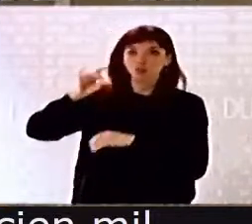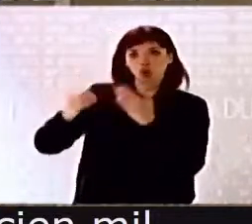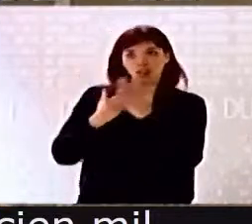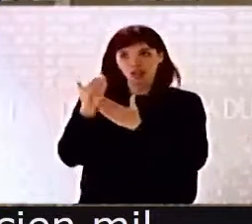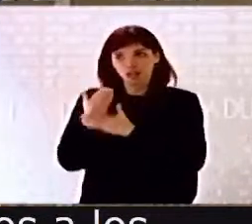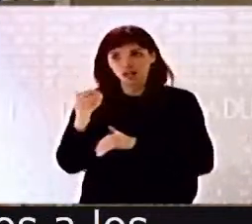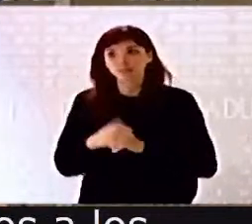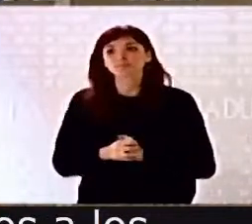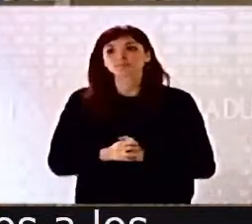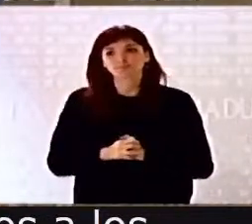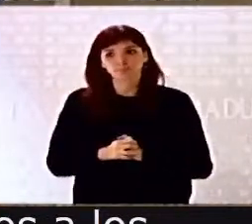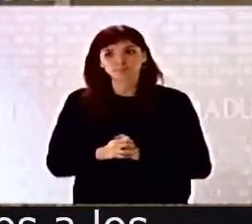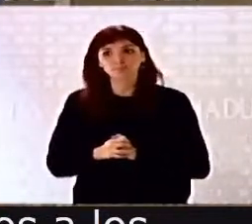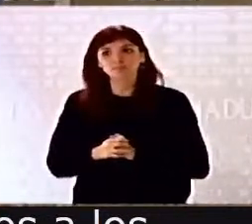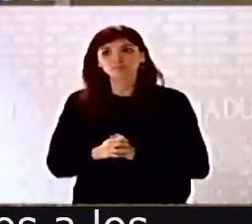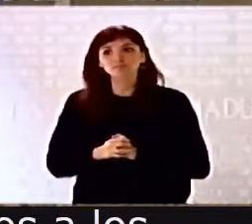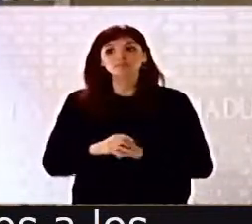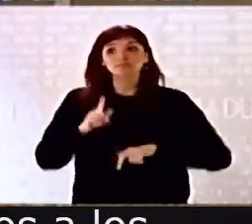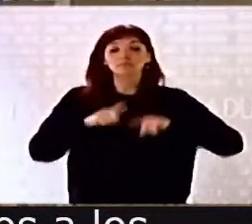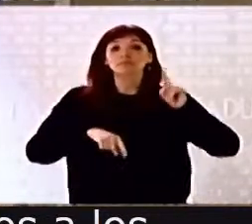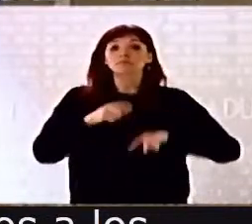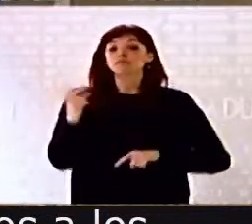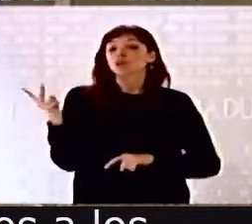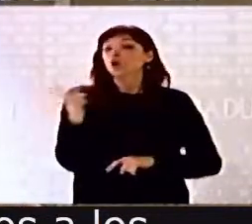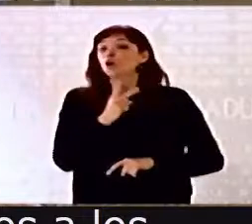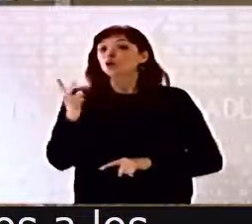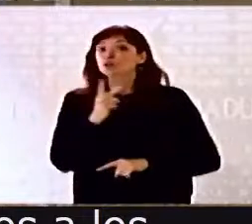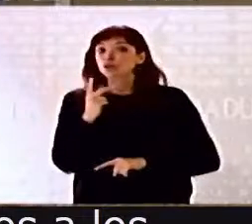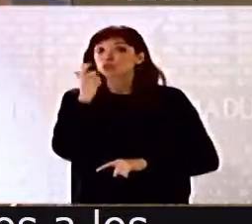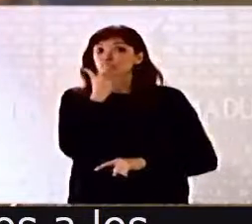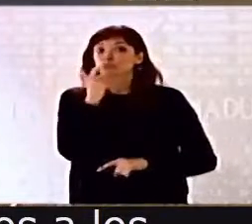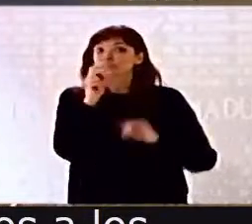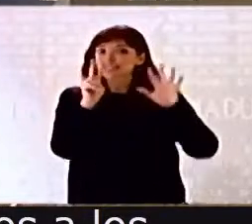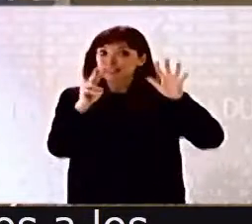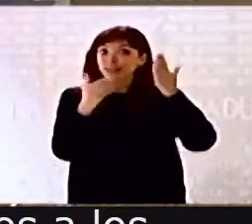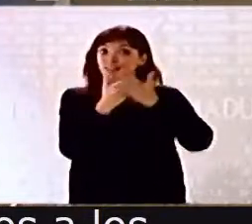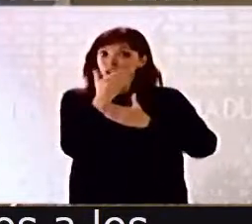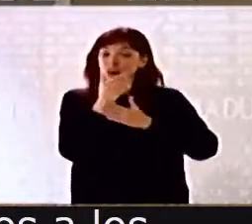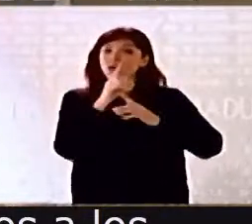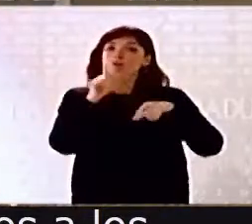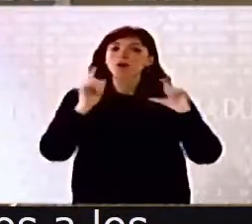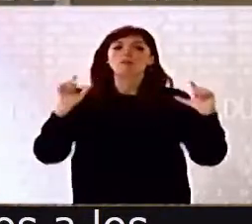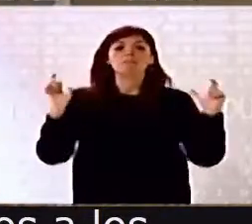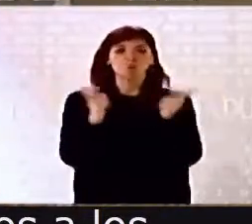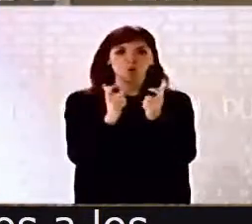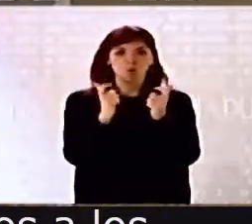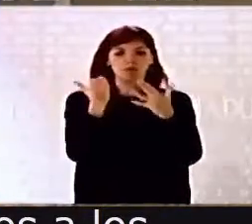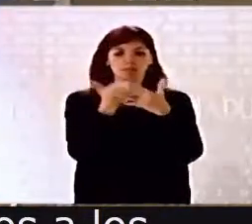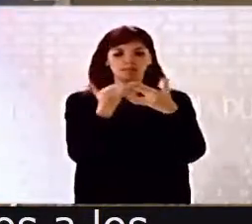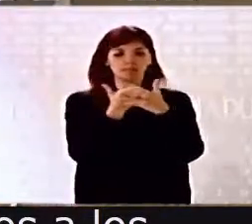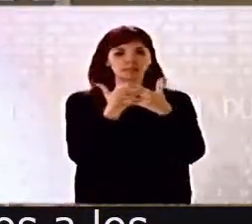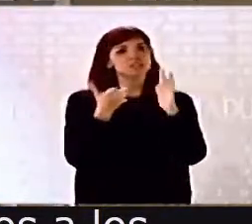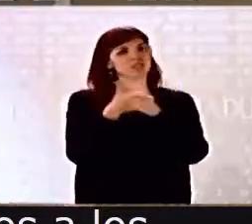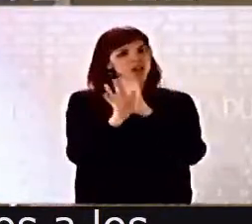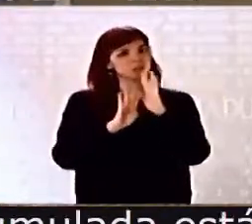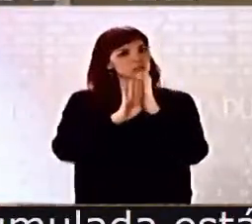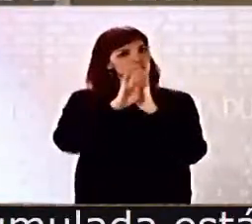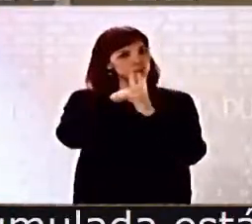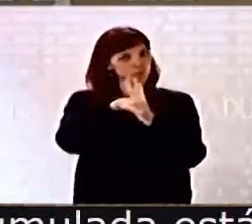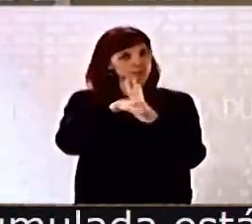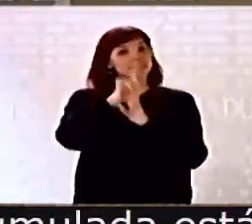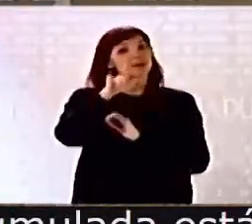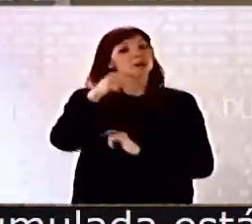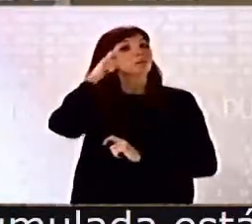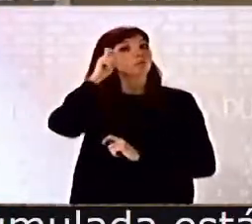En ambos casos, la incidencia acumulada a los 7 días está por debajo del 50%, quiere decir que la curva va descendiendo. Ha funcionado en Cabeza del Buey.